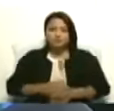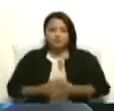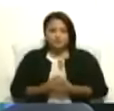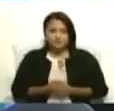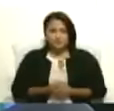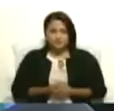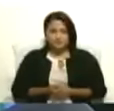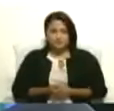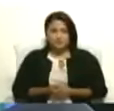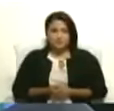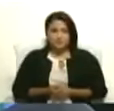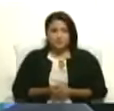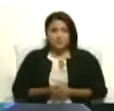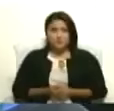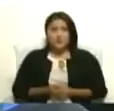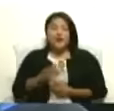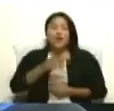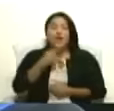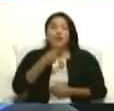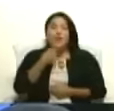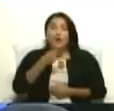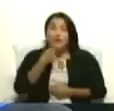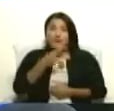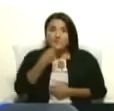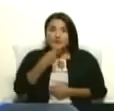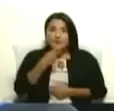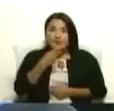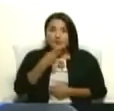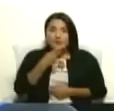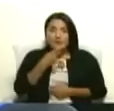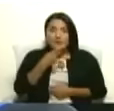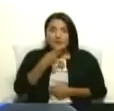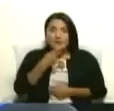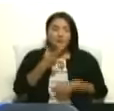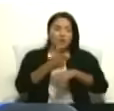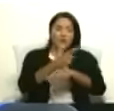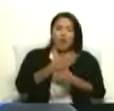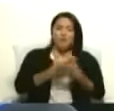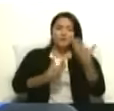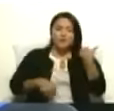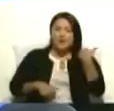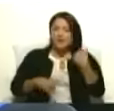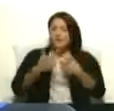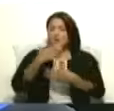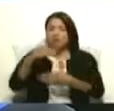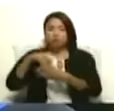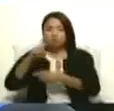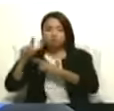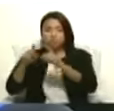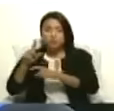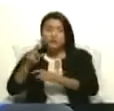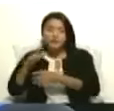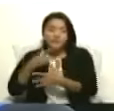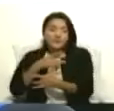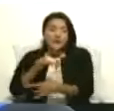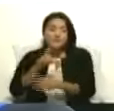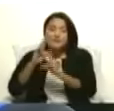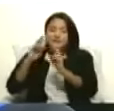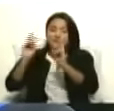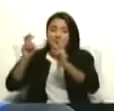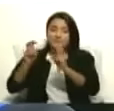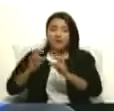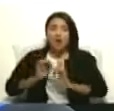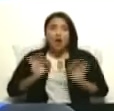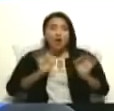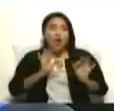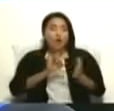derecho en lo político la elección de cargos públicos el referendo la consulta popular la revocación